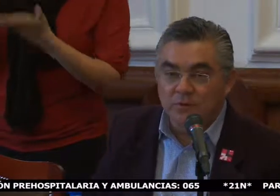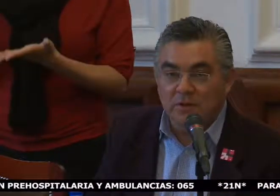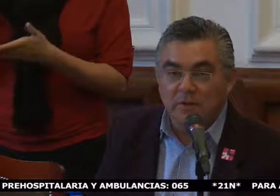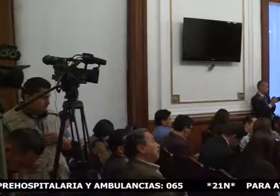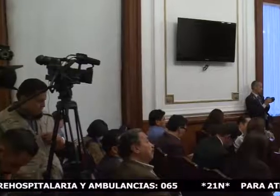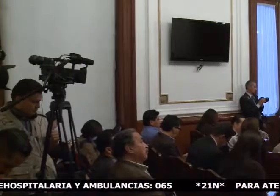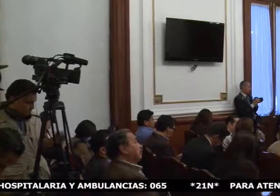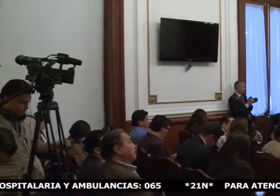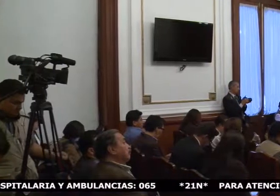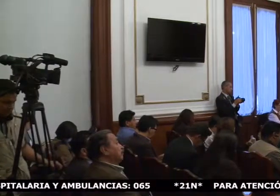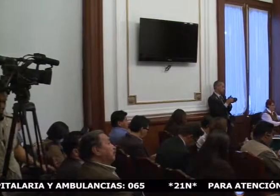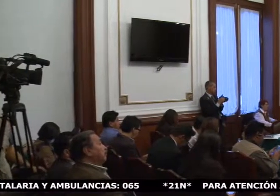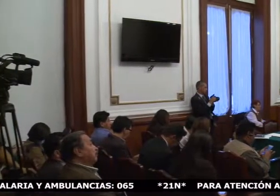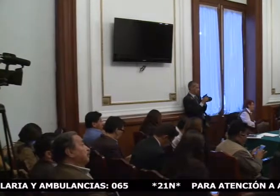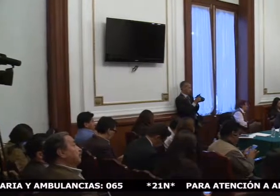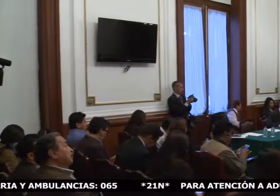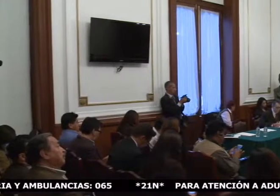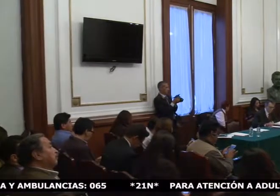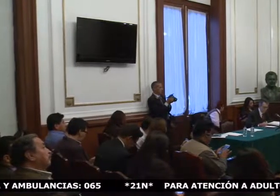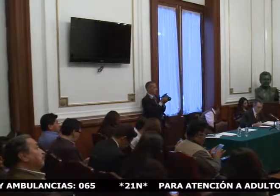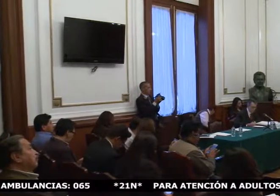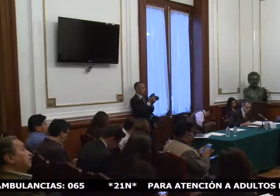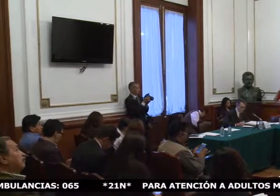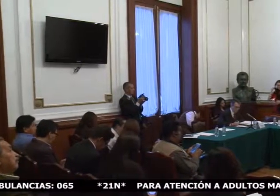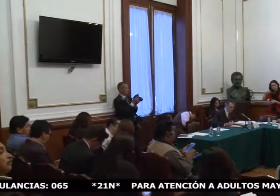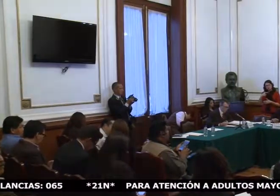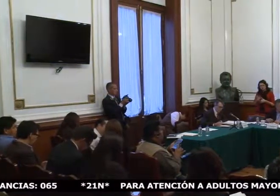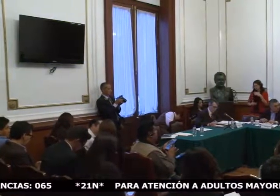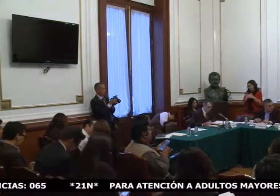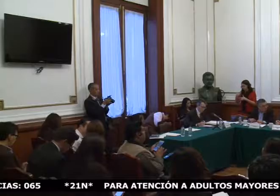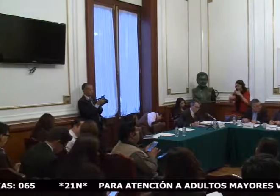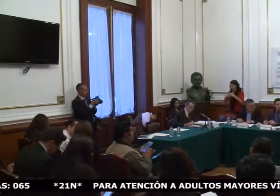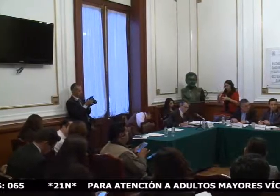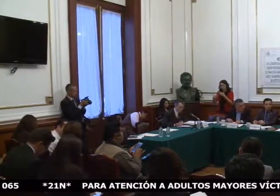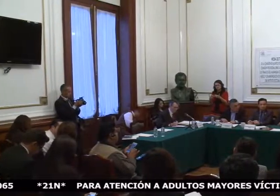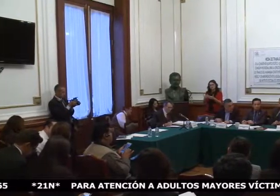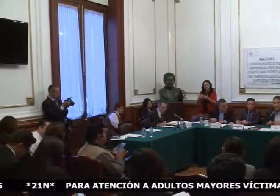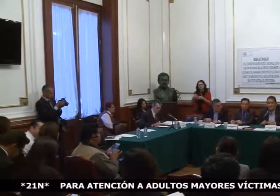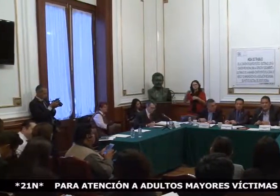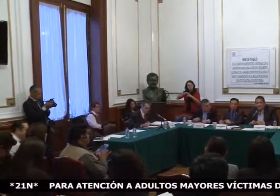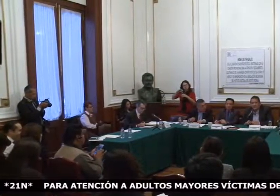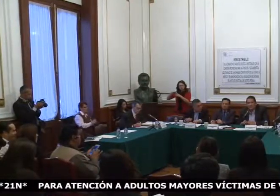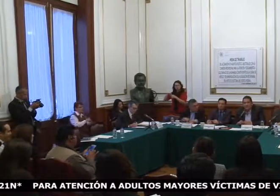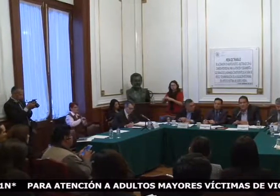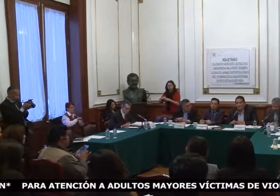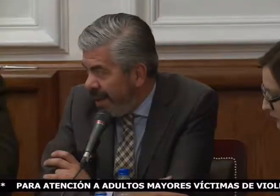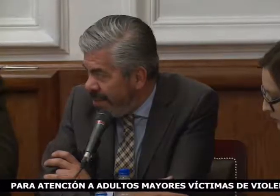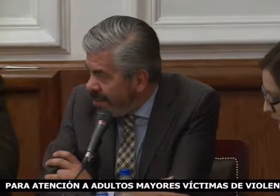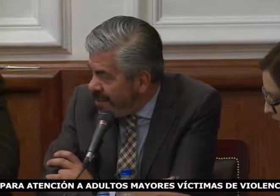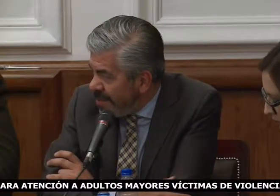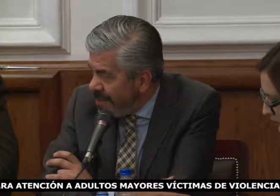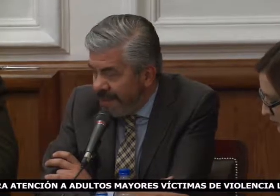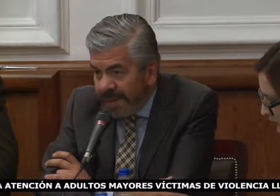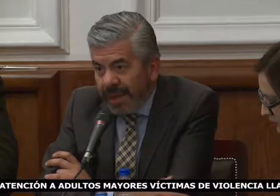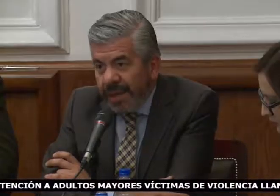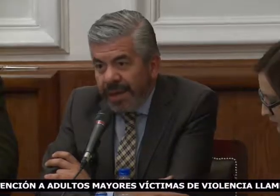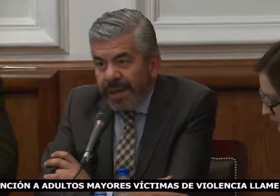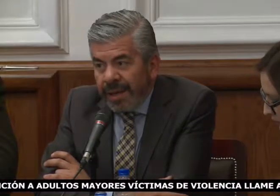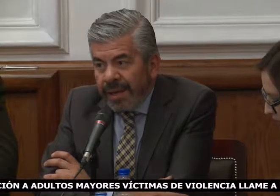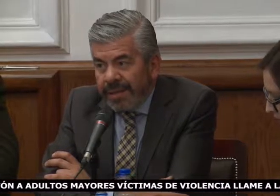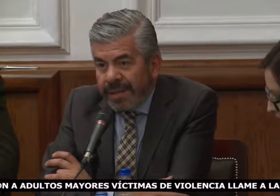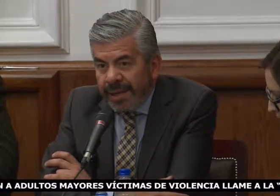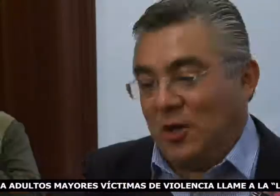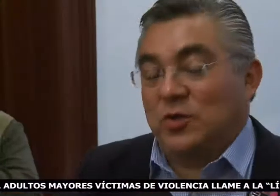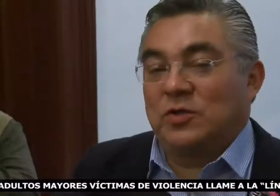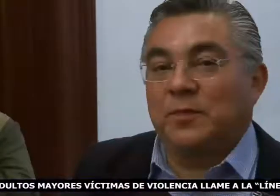Y ahí mismo se establece que estos ordenamientos no podrán ser modificados 90 días antes de la jornada, por lo que es urgente